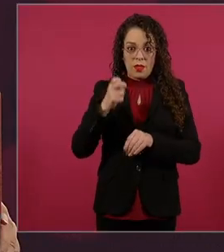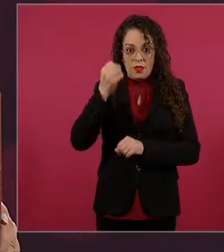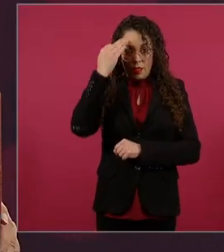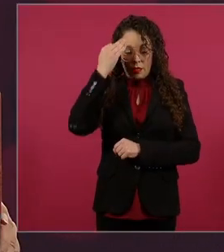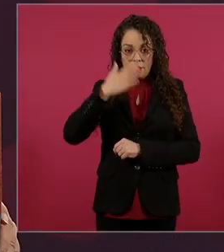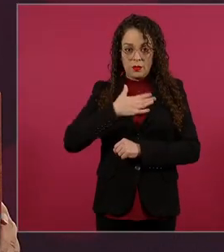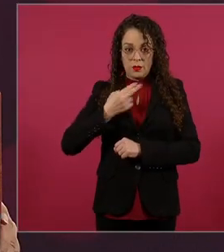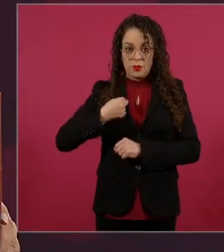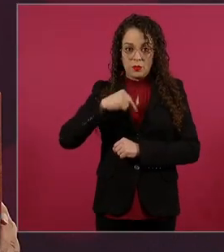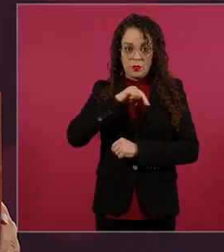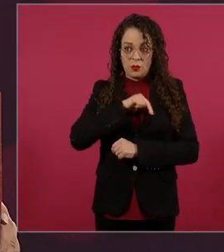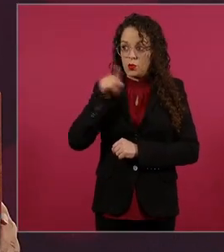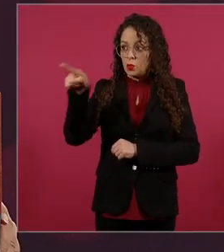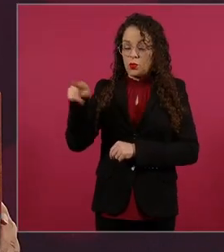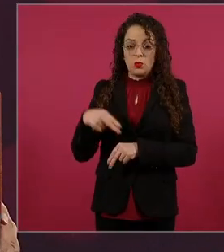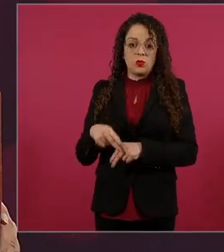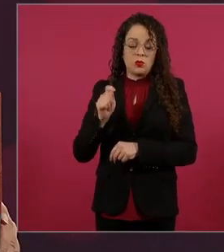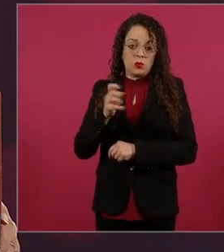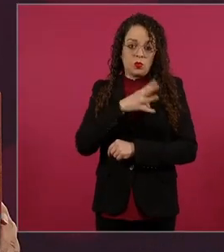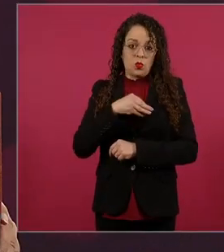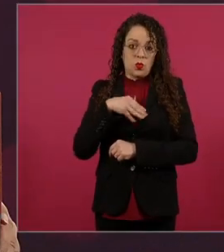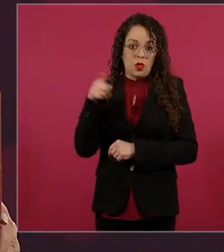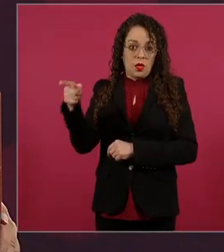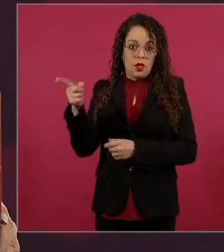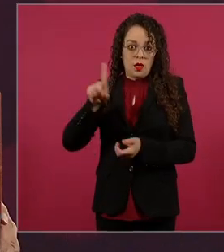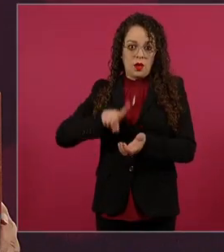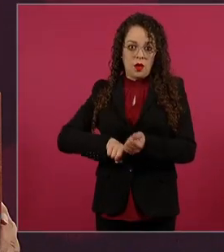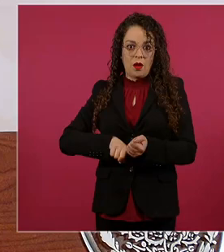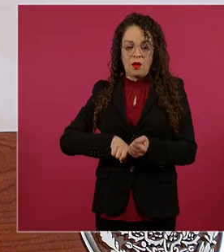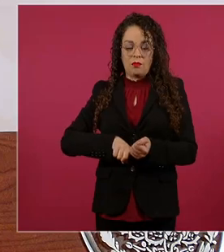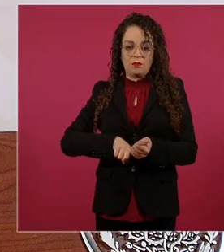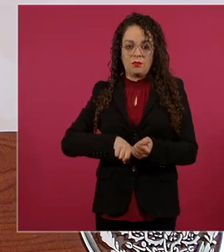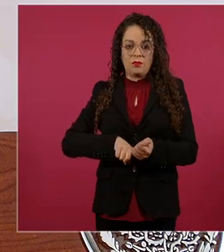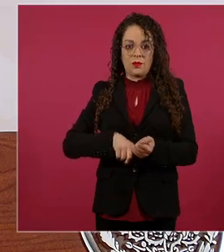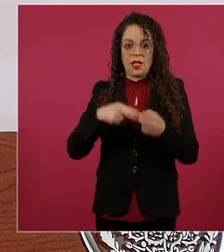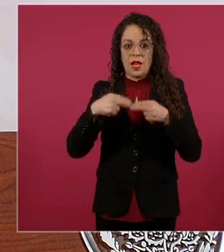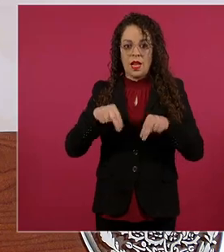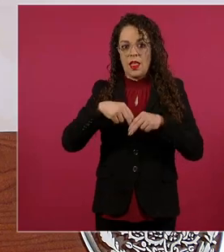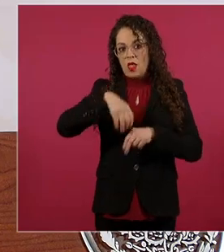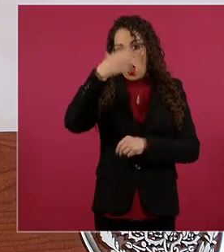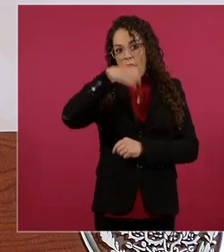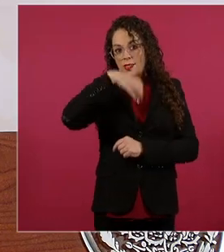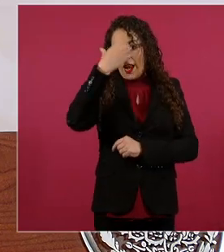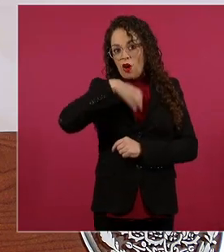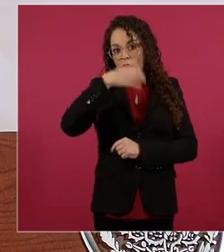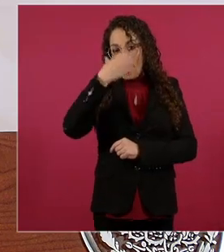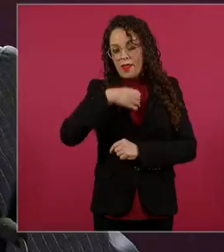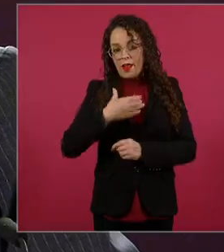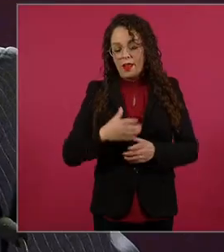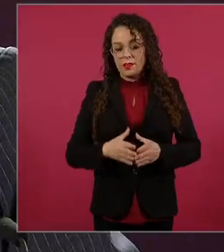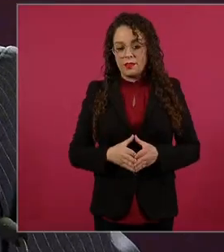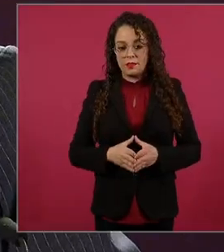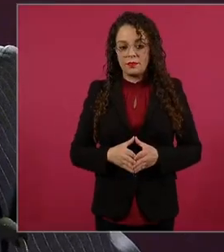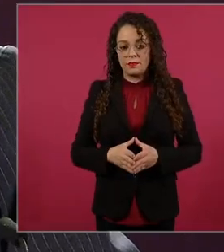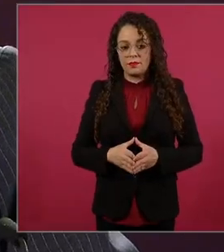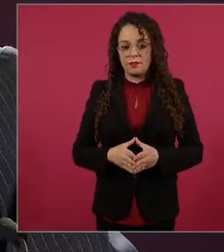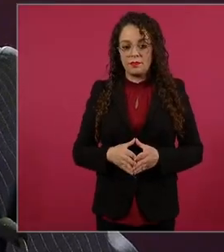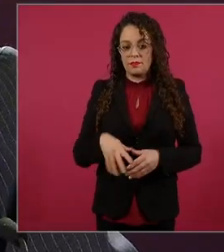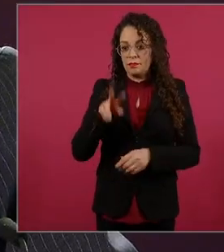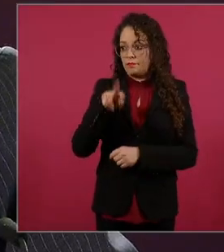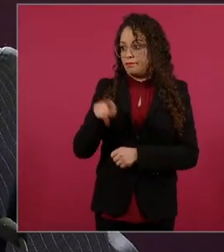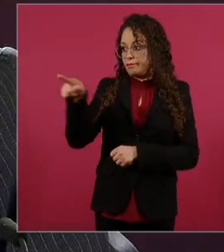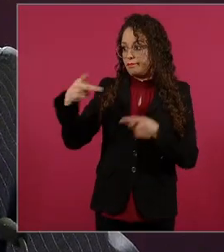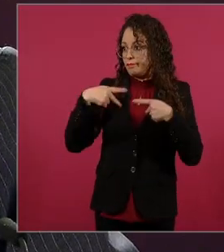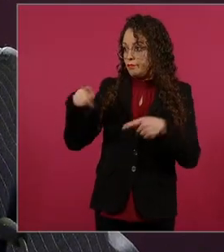Él Es un agente Con principios